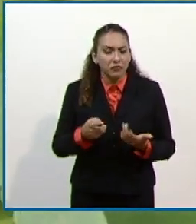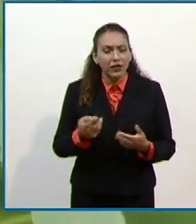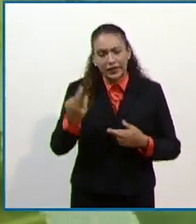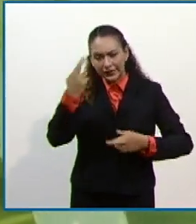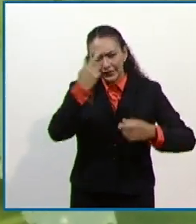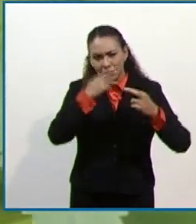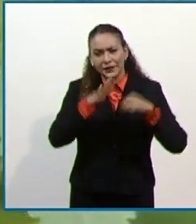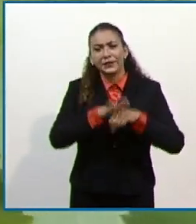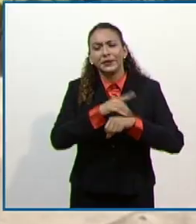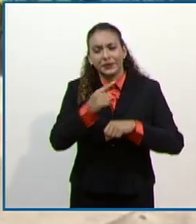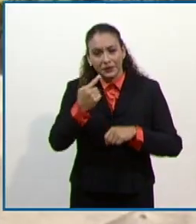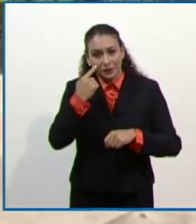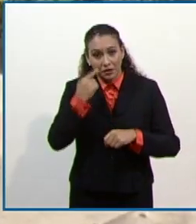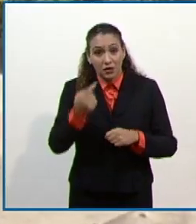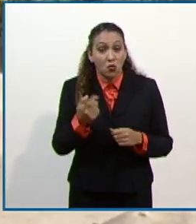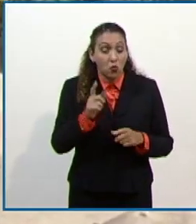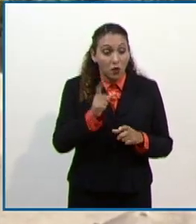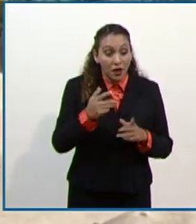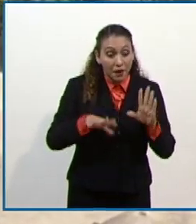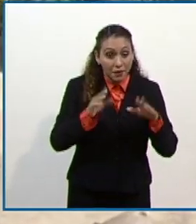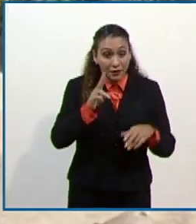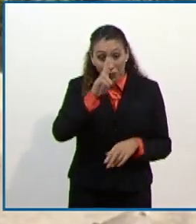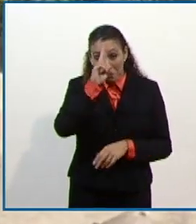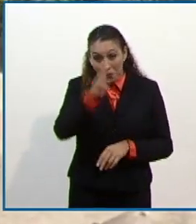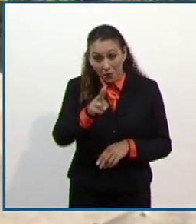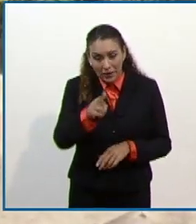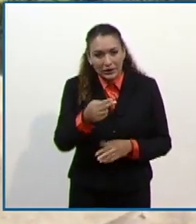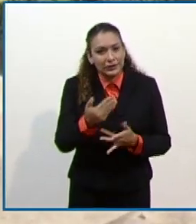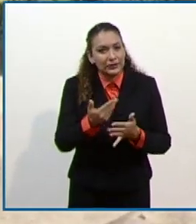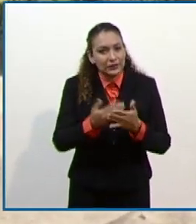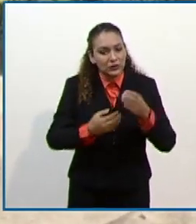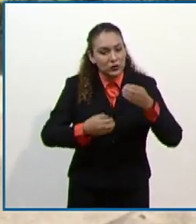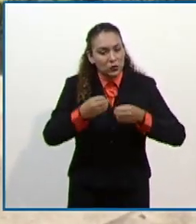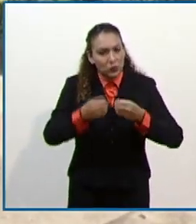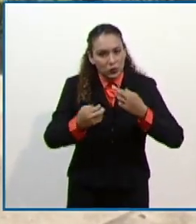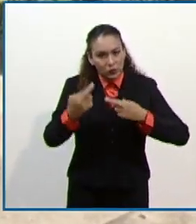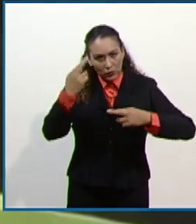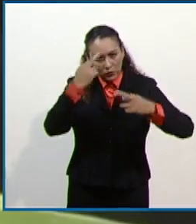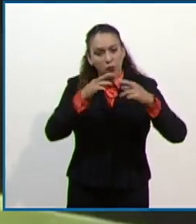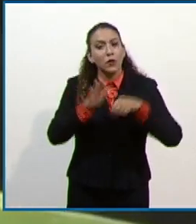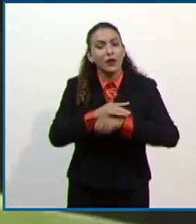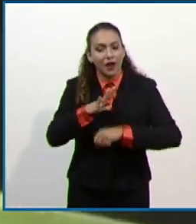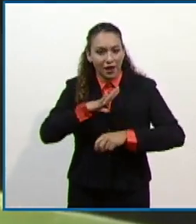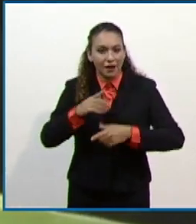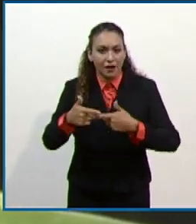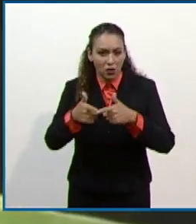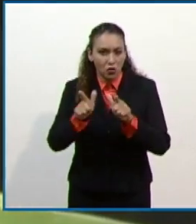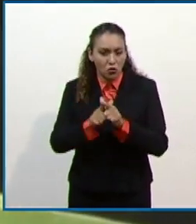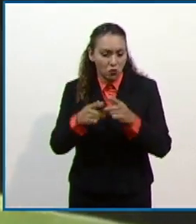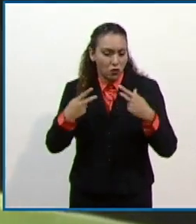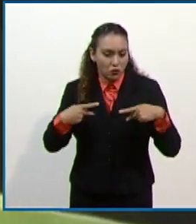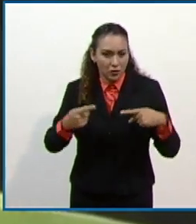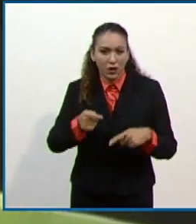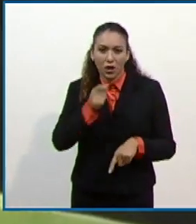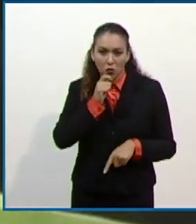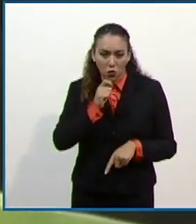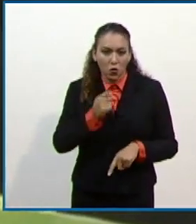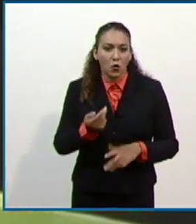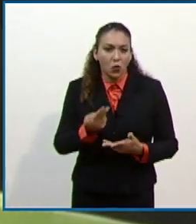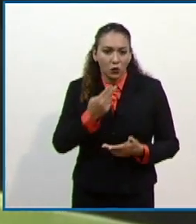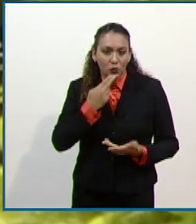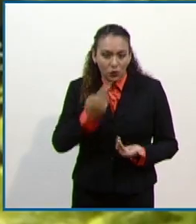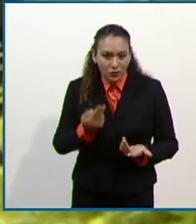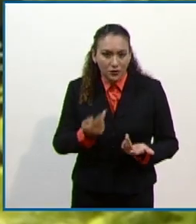al señalar que dichas prohibiciones establecen un juicio de valor estigmatizante del grupo de las personas consumidoras de esa sustancia